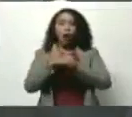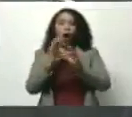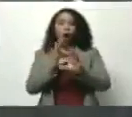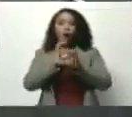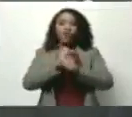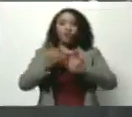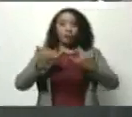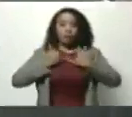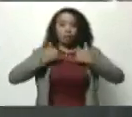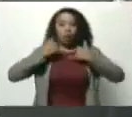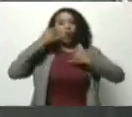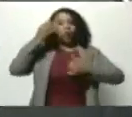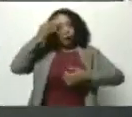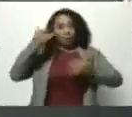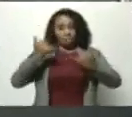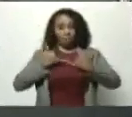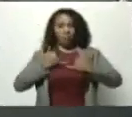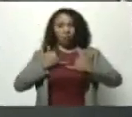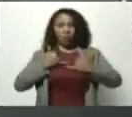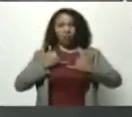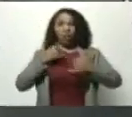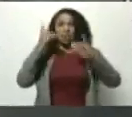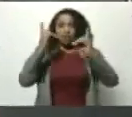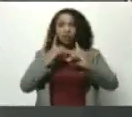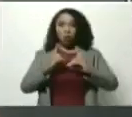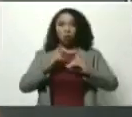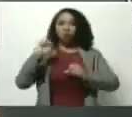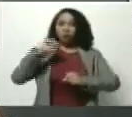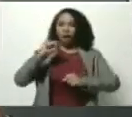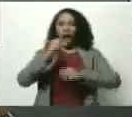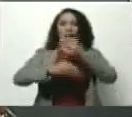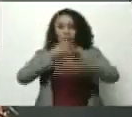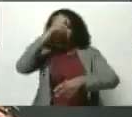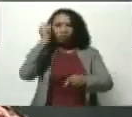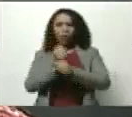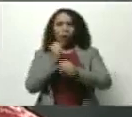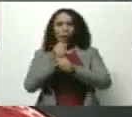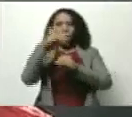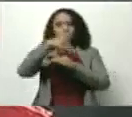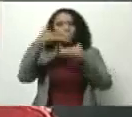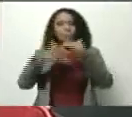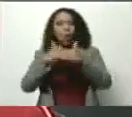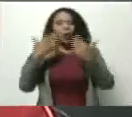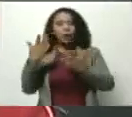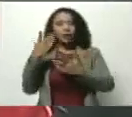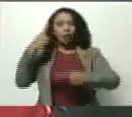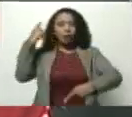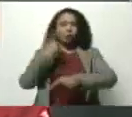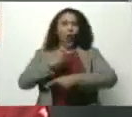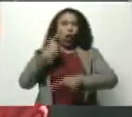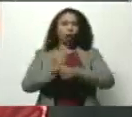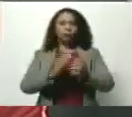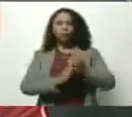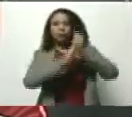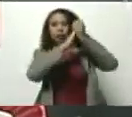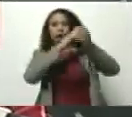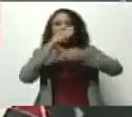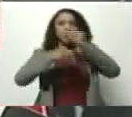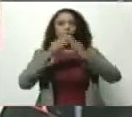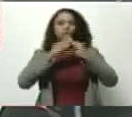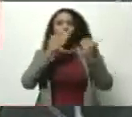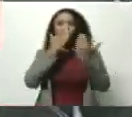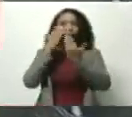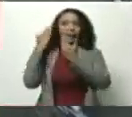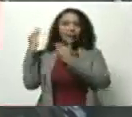y decidieron que lo iban a hacer y bajo su competente liderazgo hicieron todo